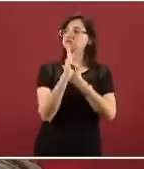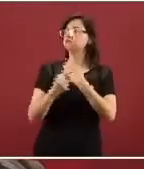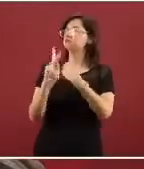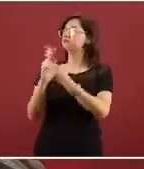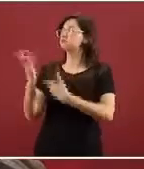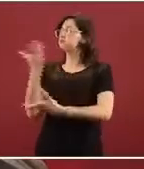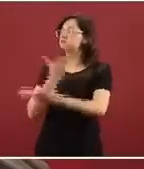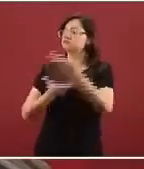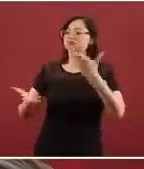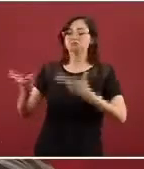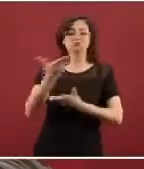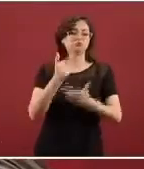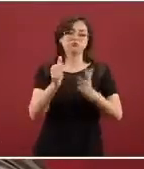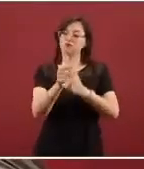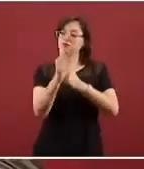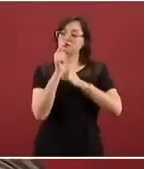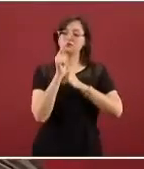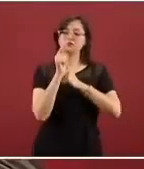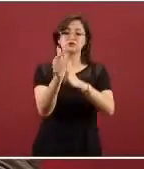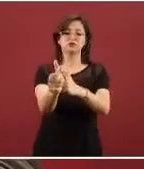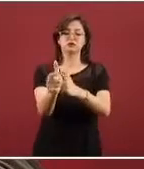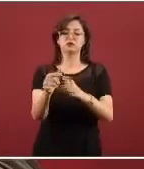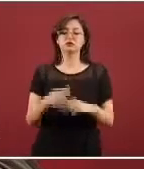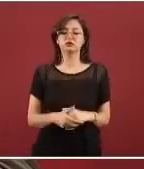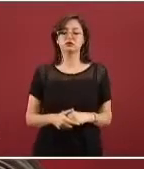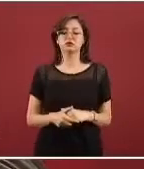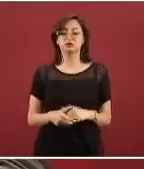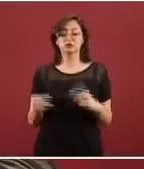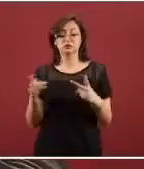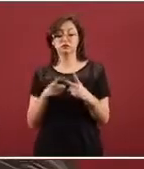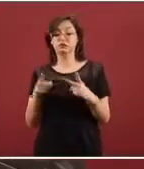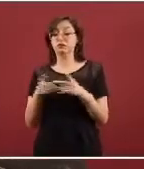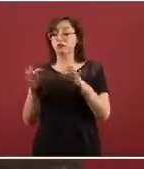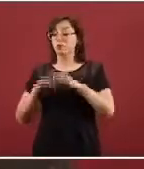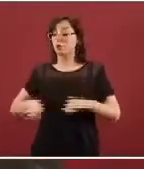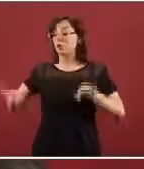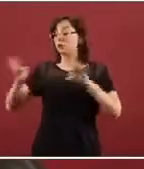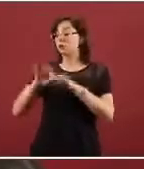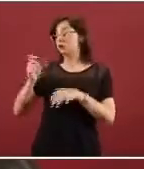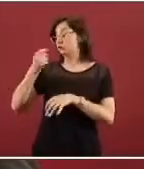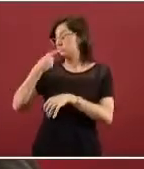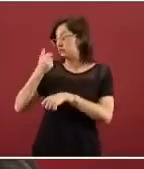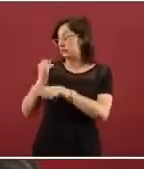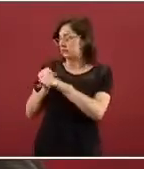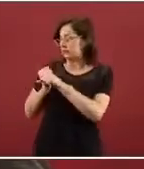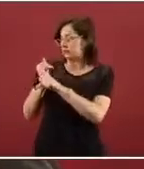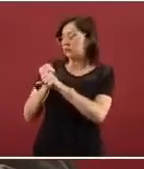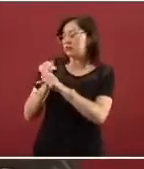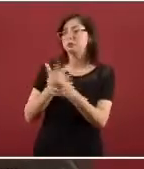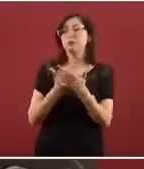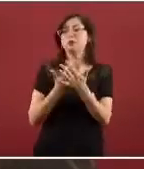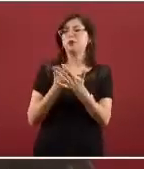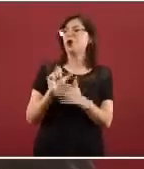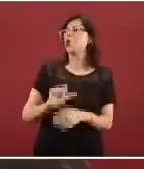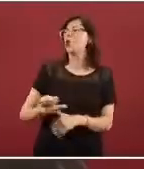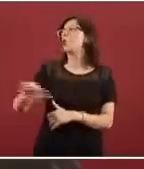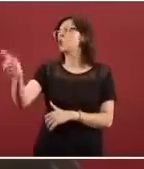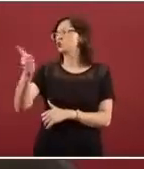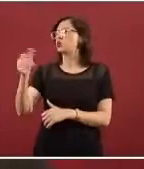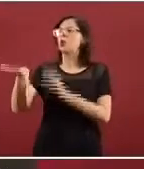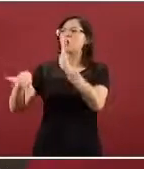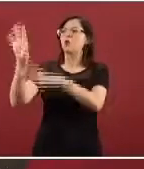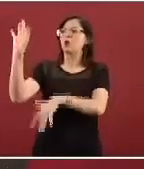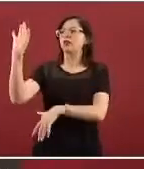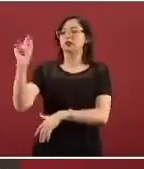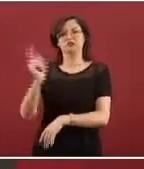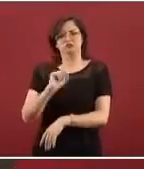plenas. Sobre esto segundo es estratégico porque no nos podemos esperar a que otros hagan por nosotros lo